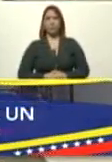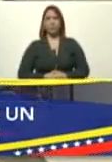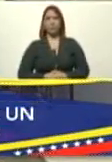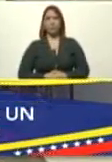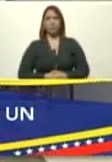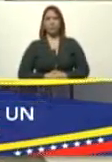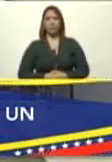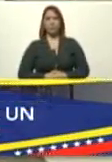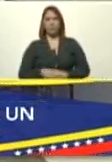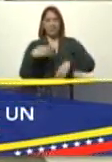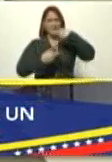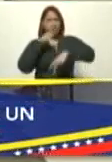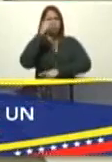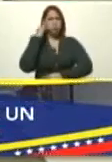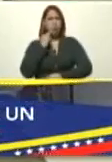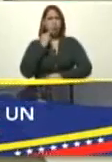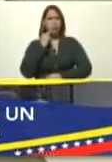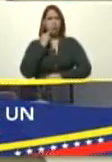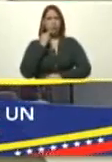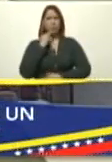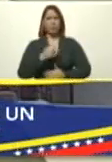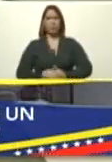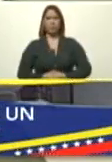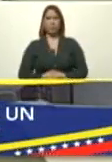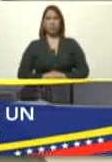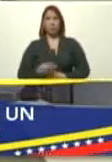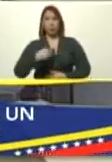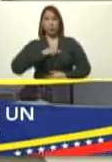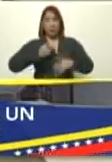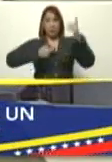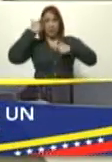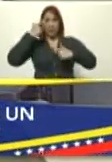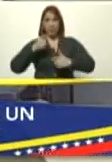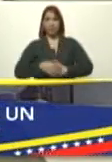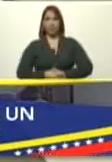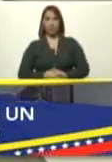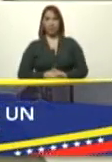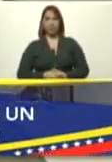Desde la revolución bolivariana de nuestro comandante Hugo Chávez,